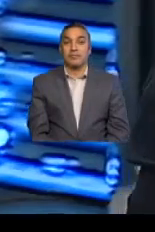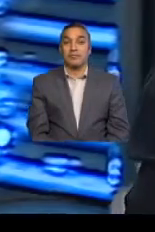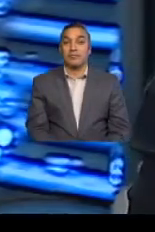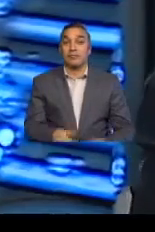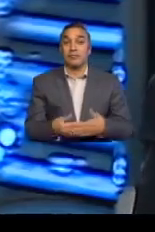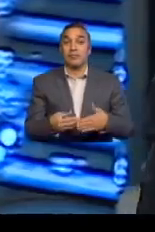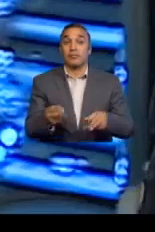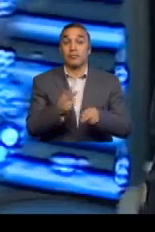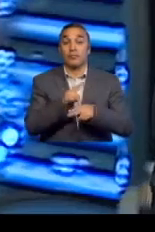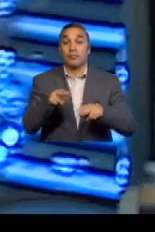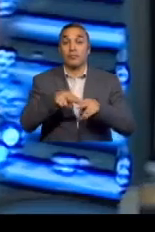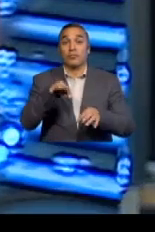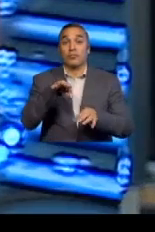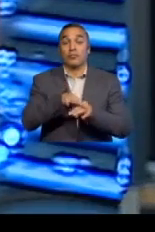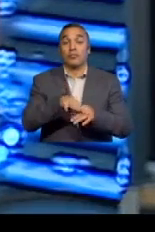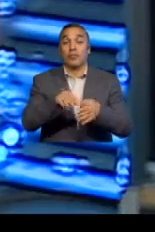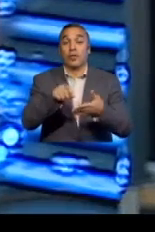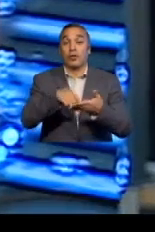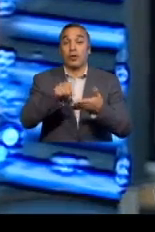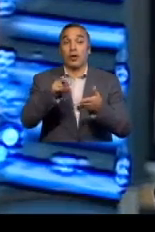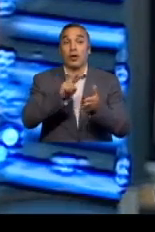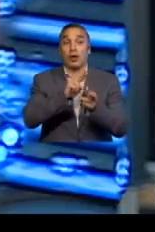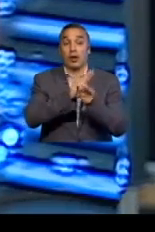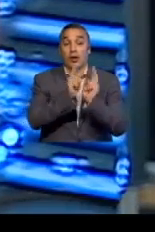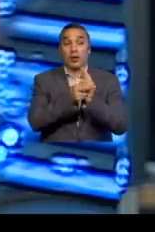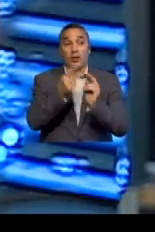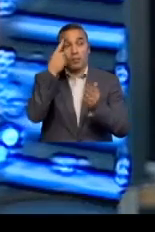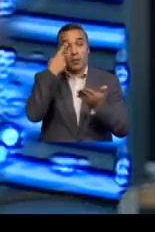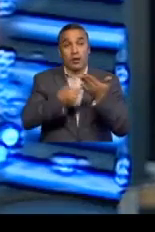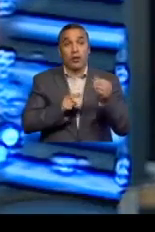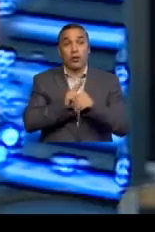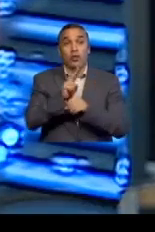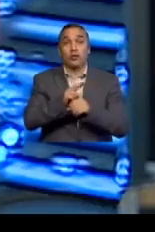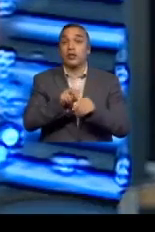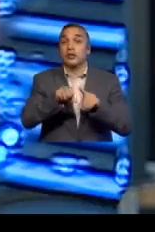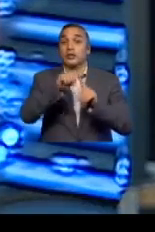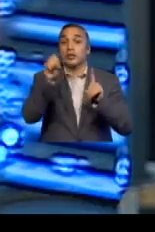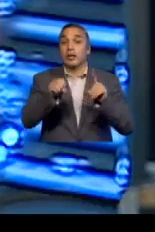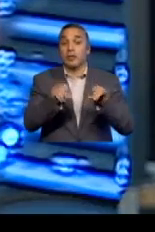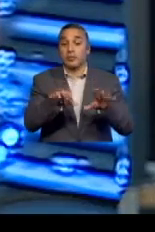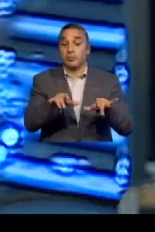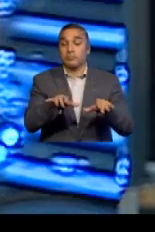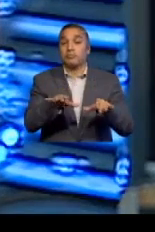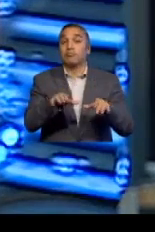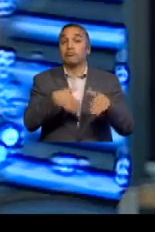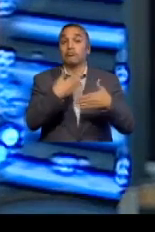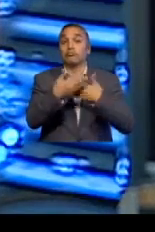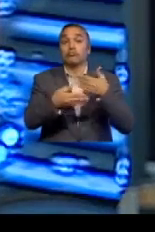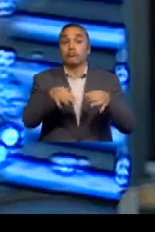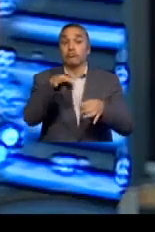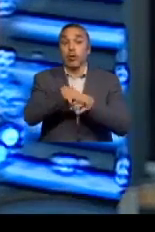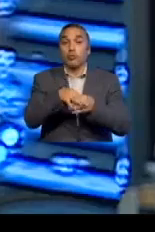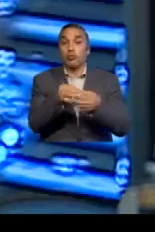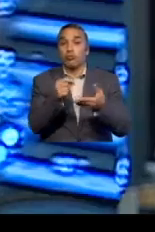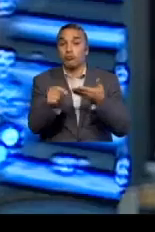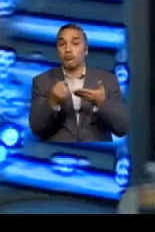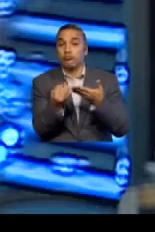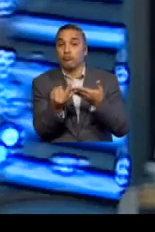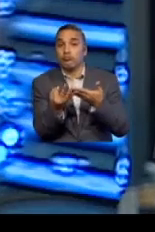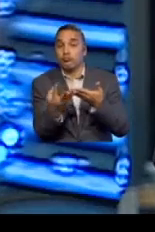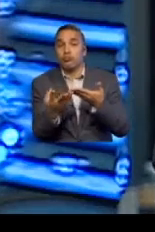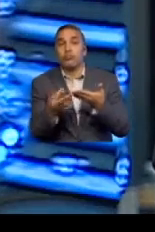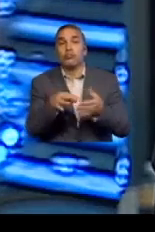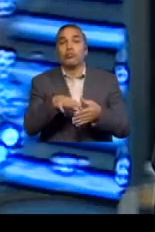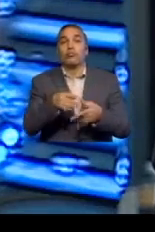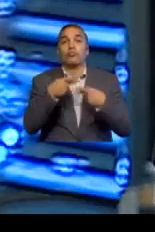Amigos, el Consejo Nacional Electoral aprobó el reglamento para el uso del sistema informático que procesará los resultados en los próximos